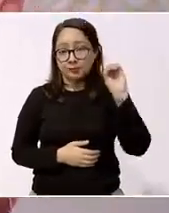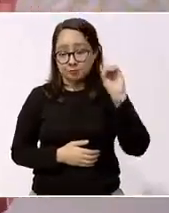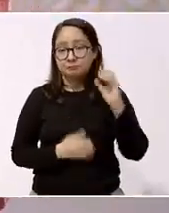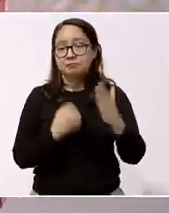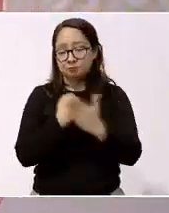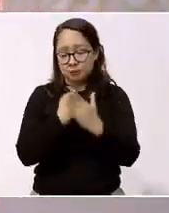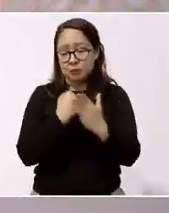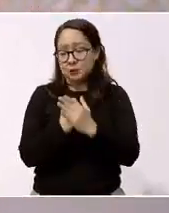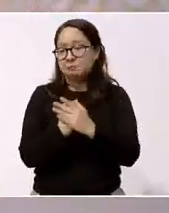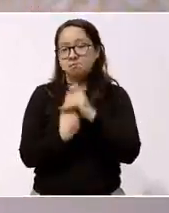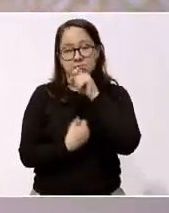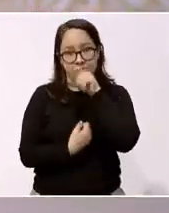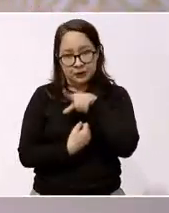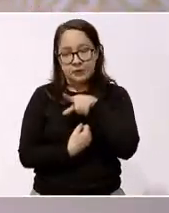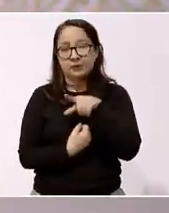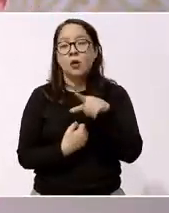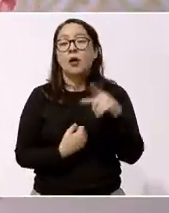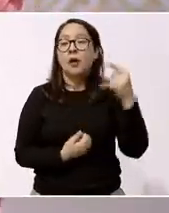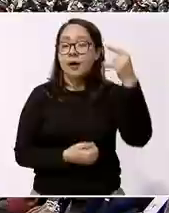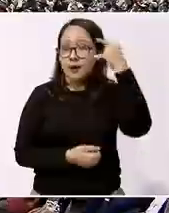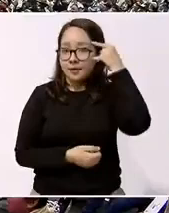y Campeche y Tabasco.